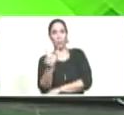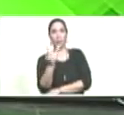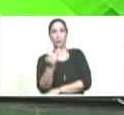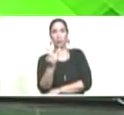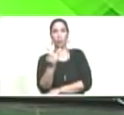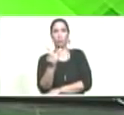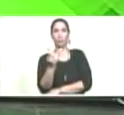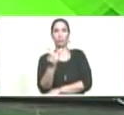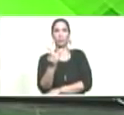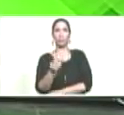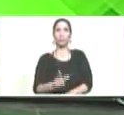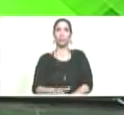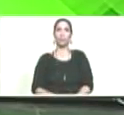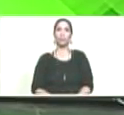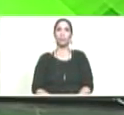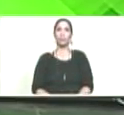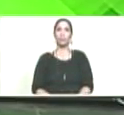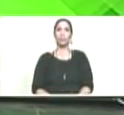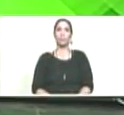Venezuela.